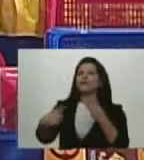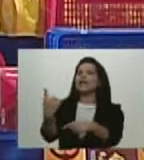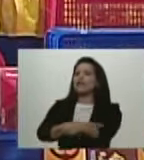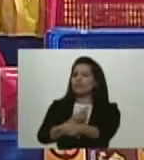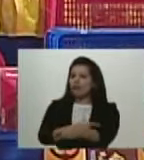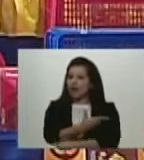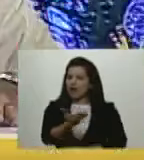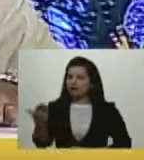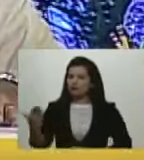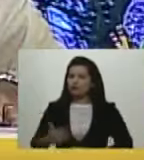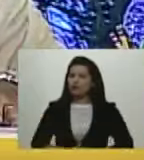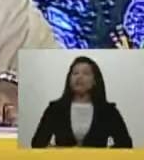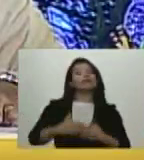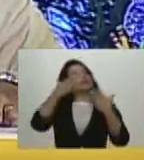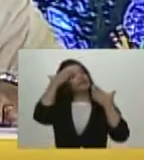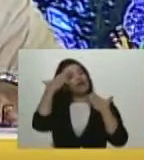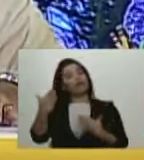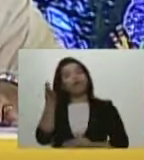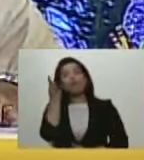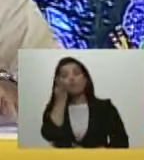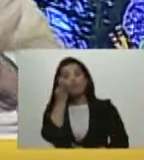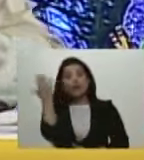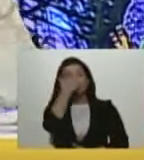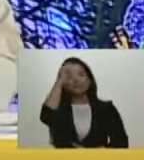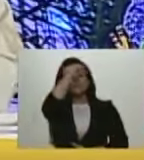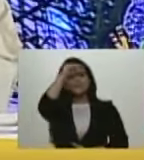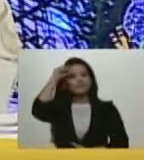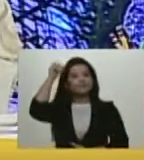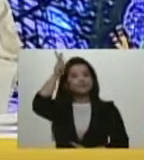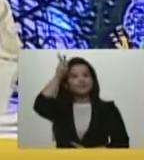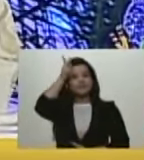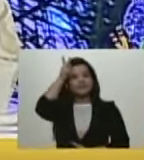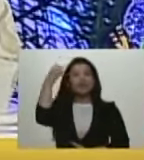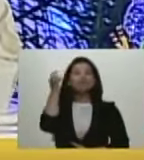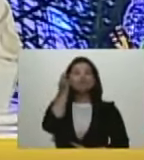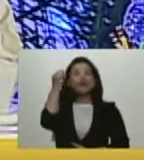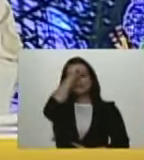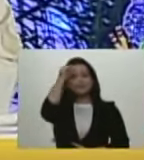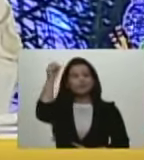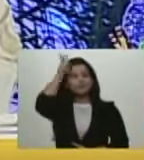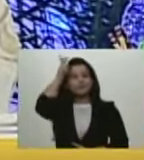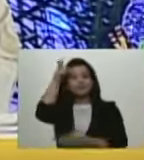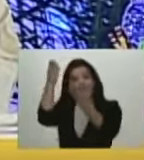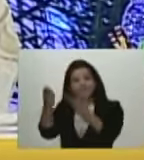saludo especial a Nolay Pocaterra, hermana constituyente,